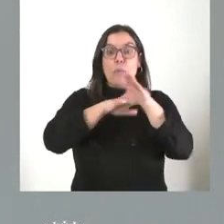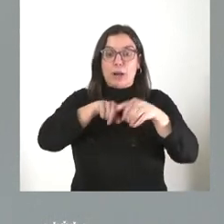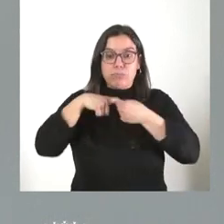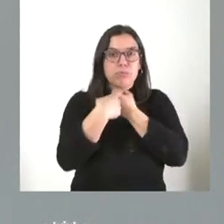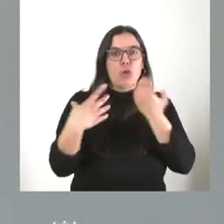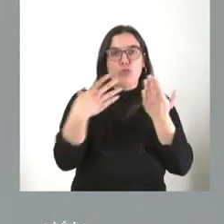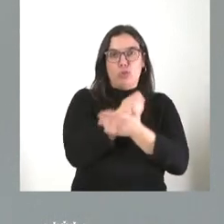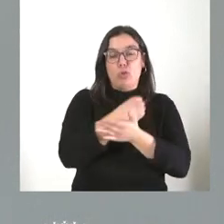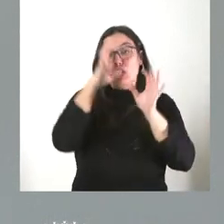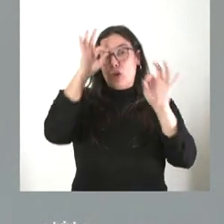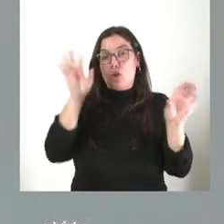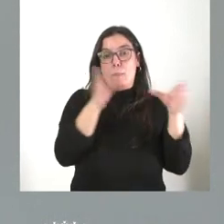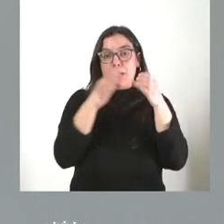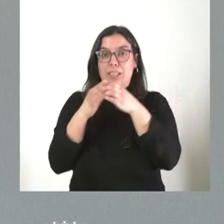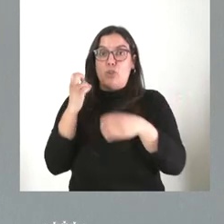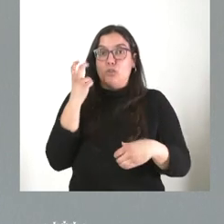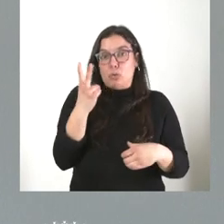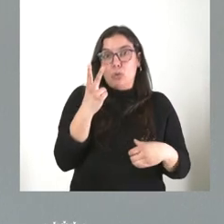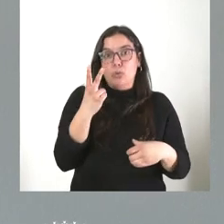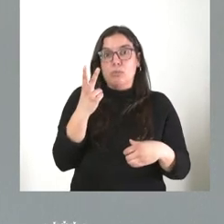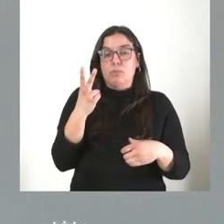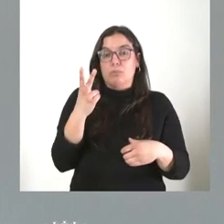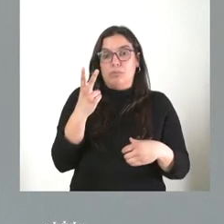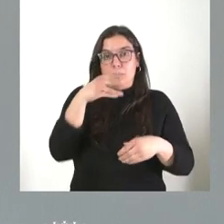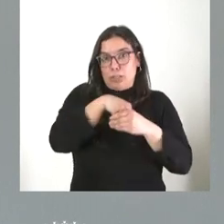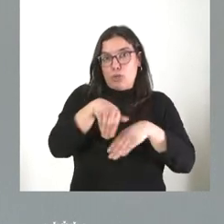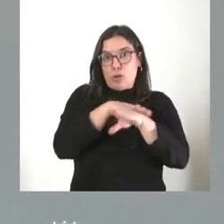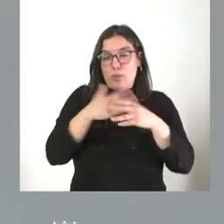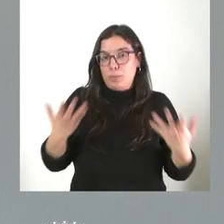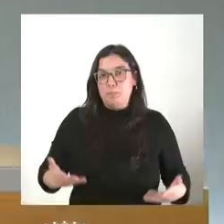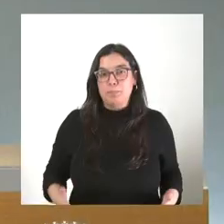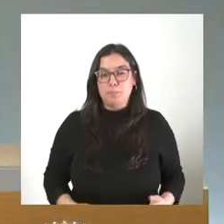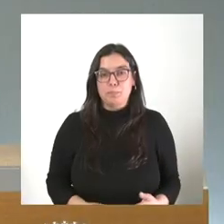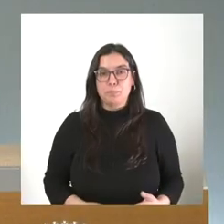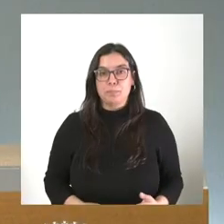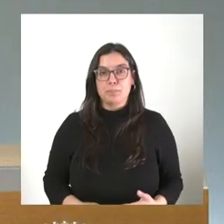mérito lógicamente de los partidos que sustentan la acción del gobierno de Castilla y León